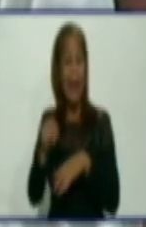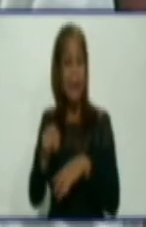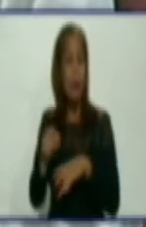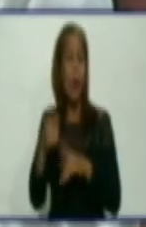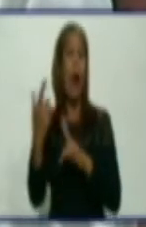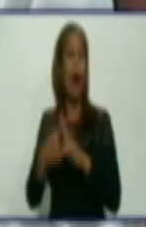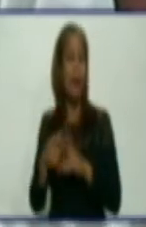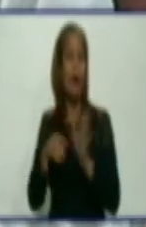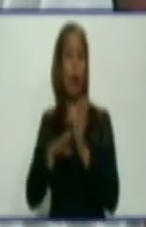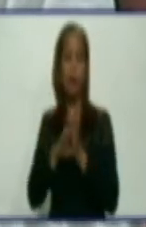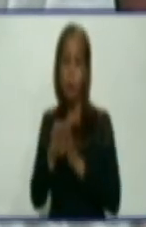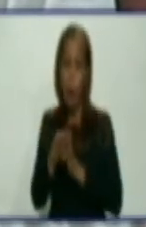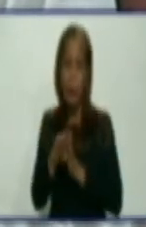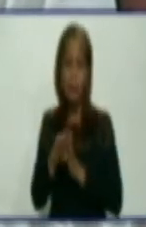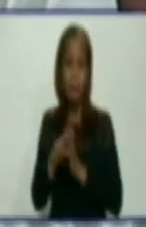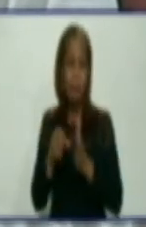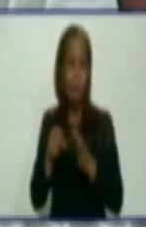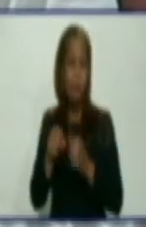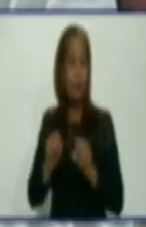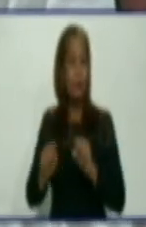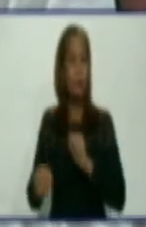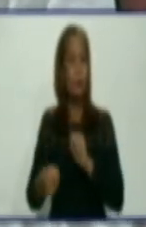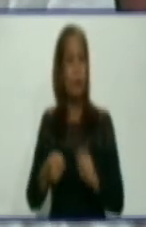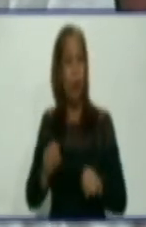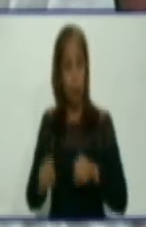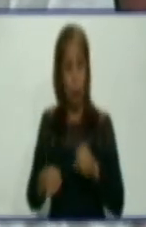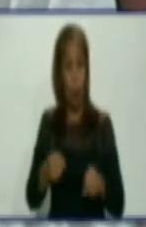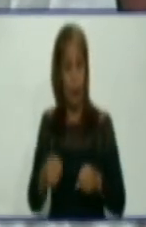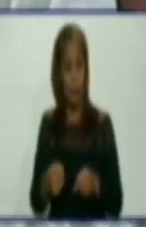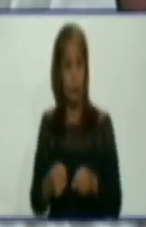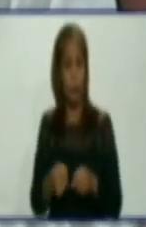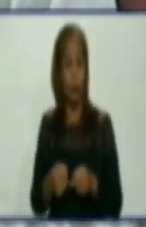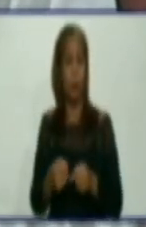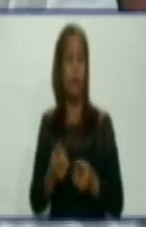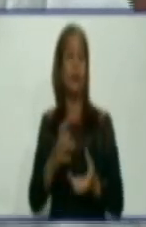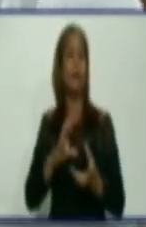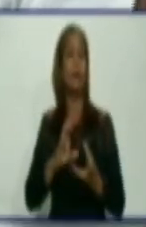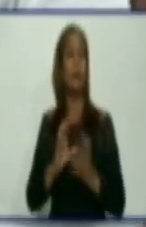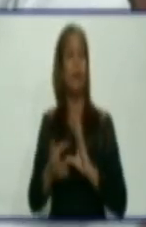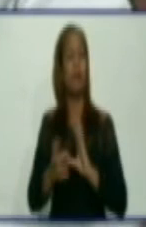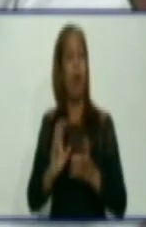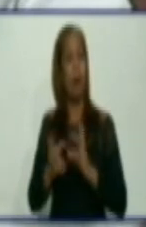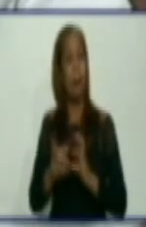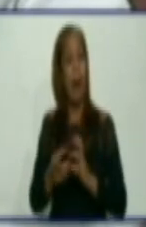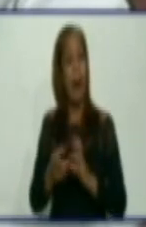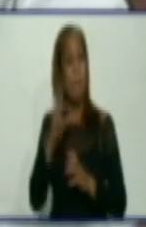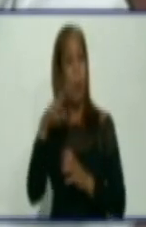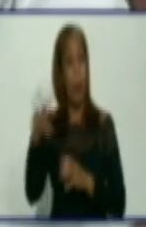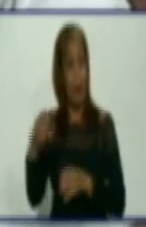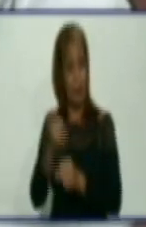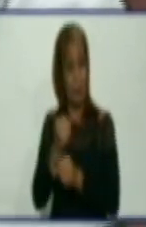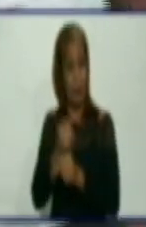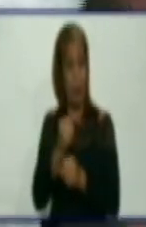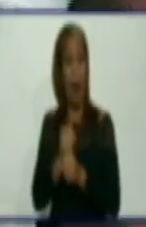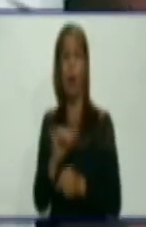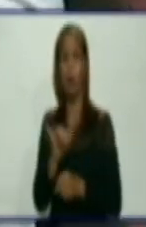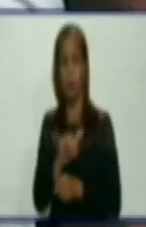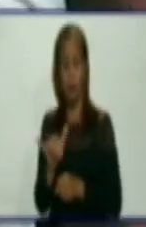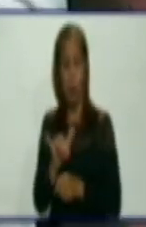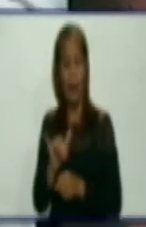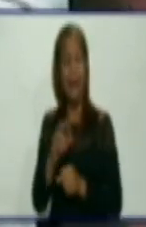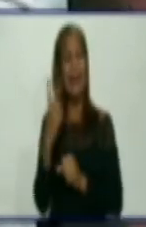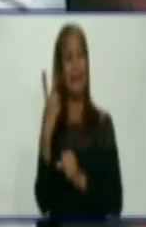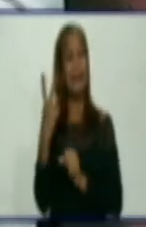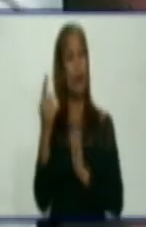una de las indicaciones que tiene la provincia y que está trabajando de manera intensiva en ese proceso. El segundo elemento